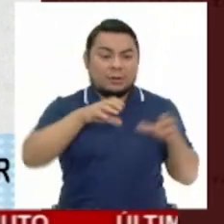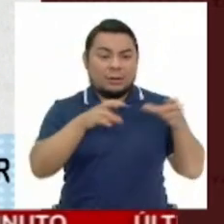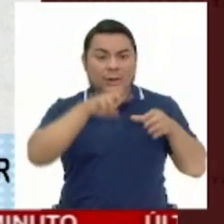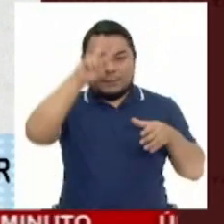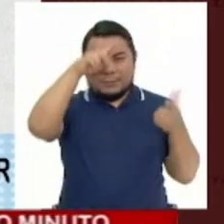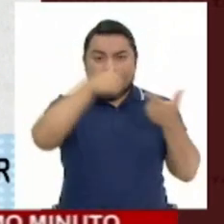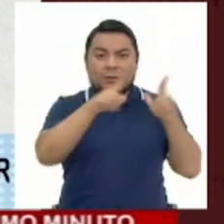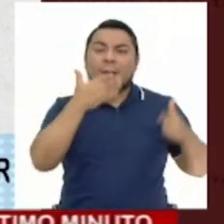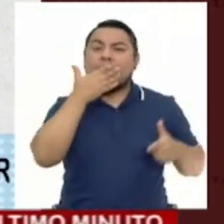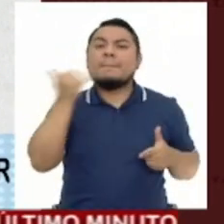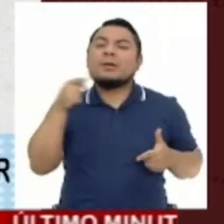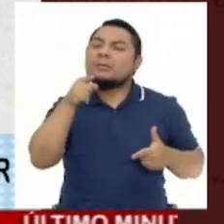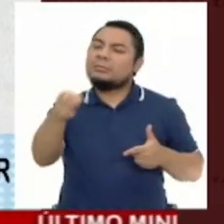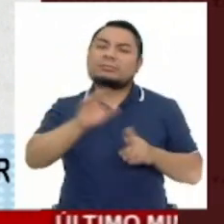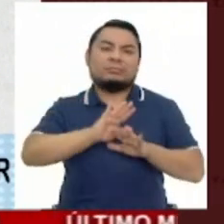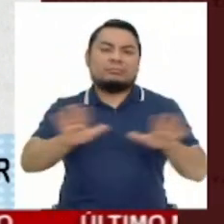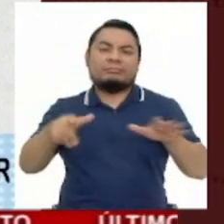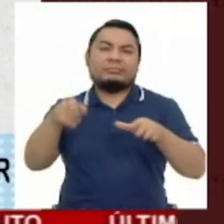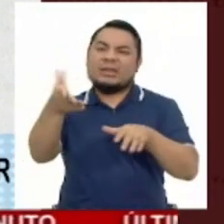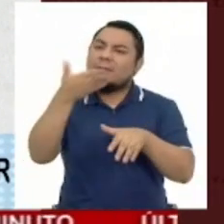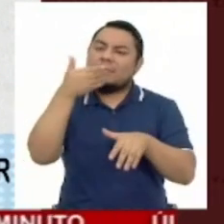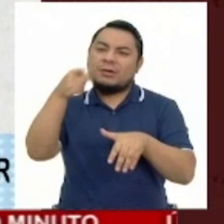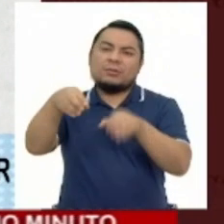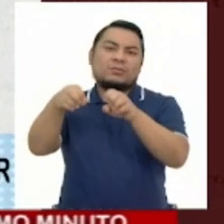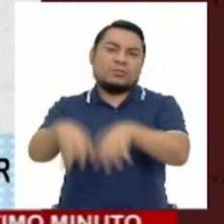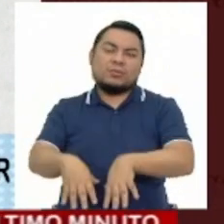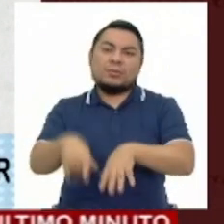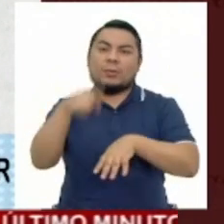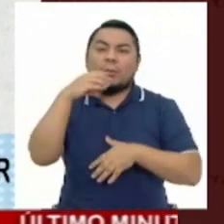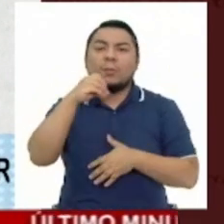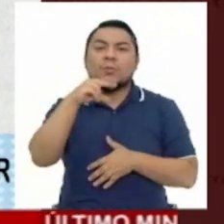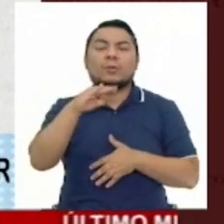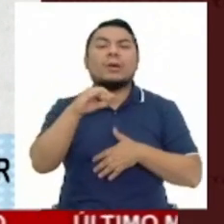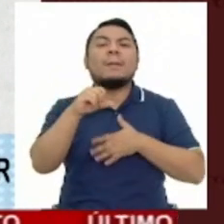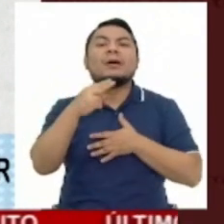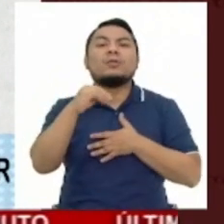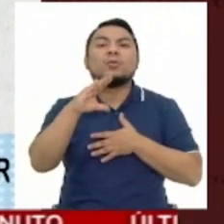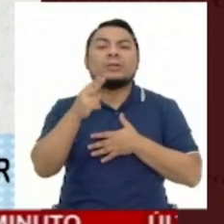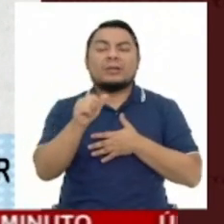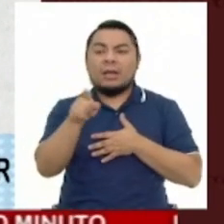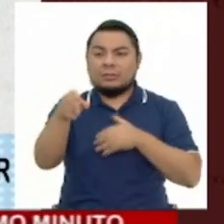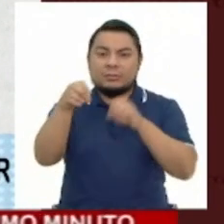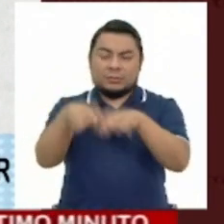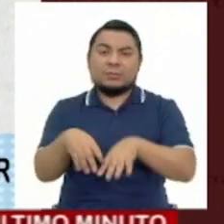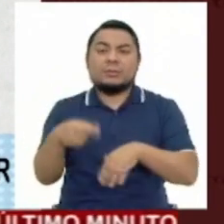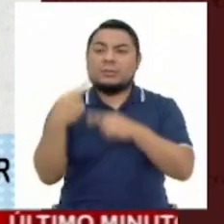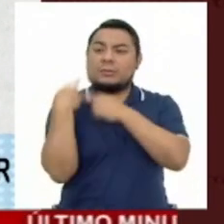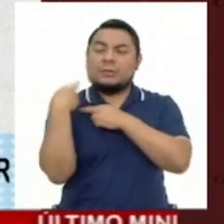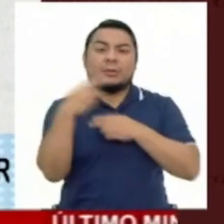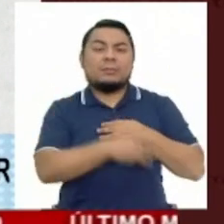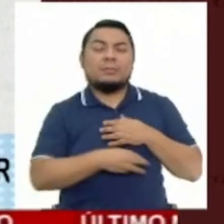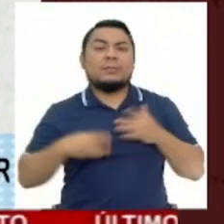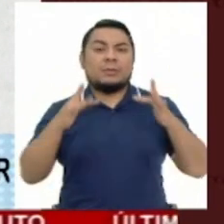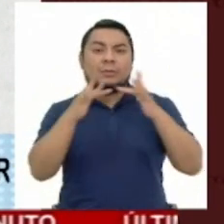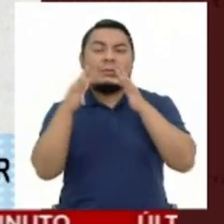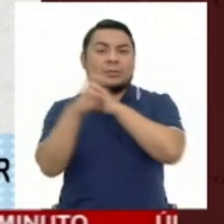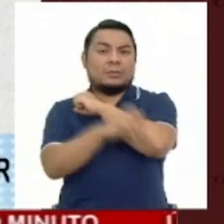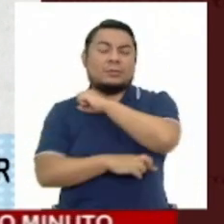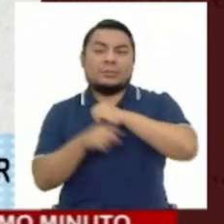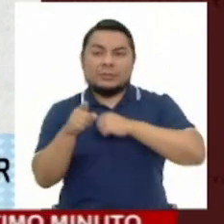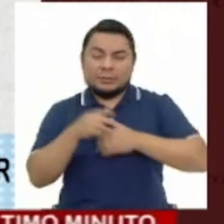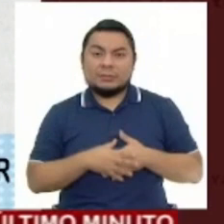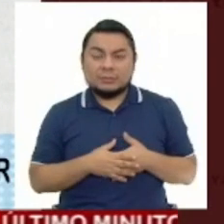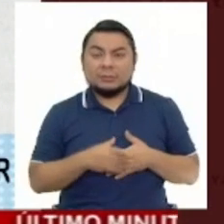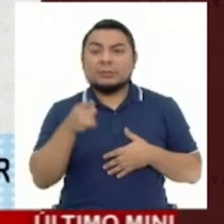bancada exige la dimisión del señor Óscar Maurtua de Romaña al cargo de ministro de Relaciones